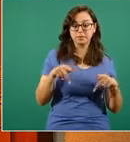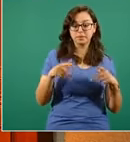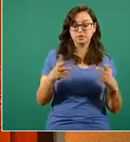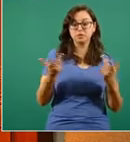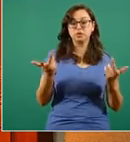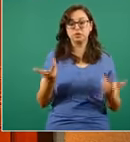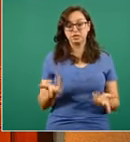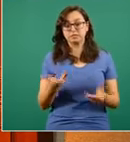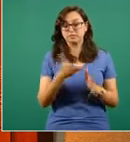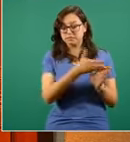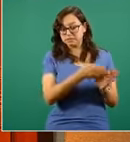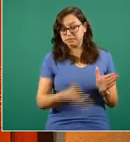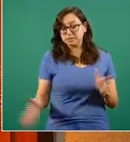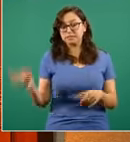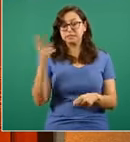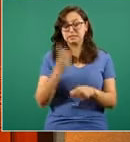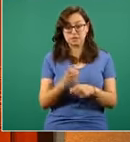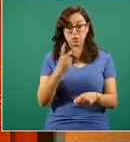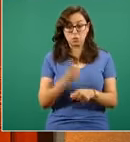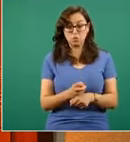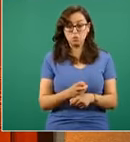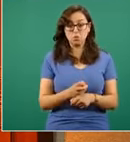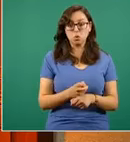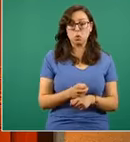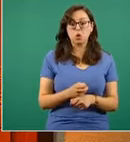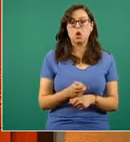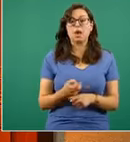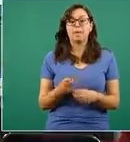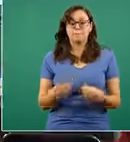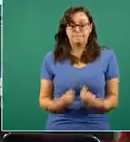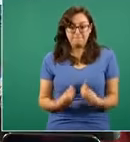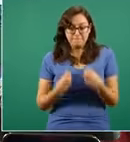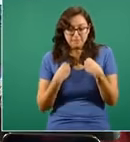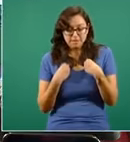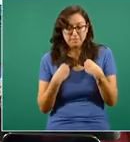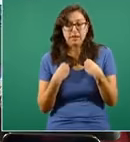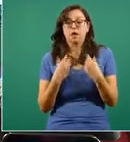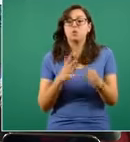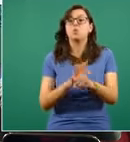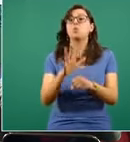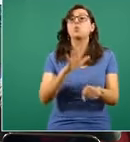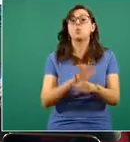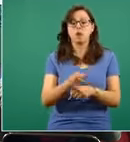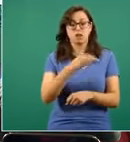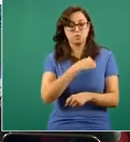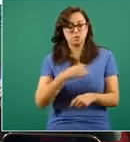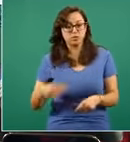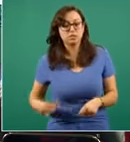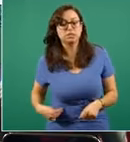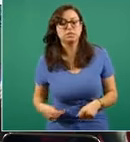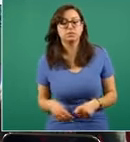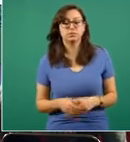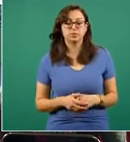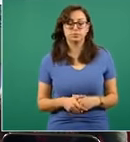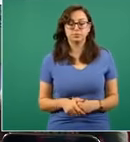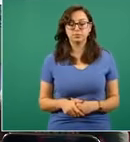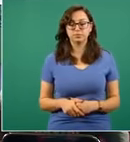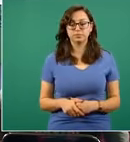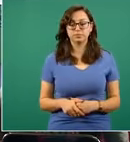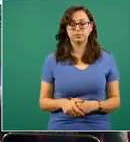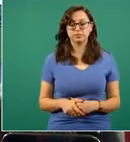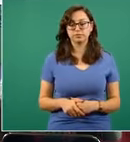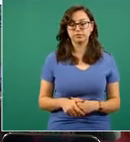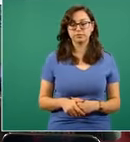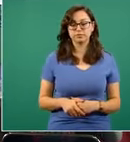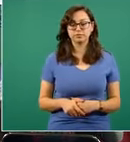en esta segunda etapa están en este momento residiendo en el municipio X o en el municipio Y. ¿Para